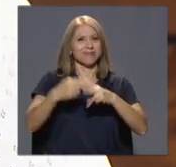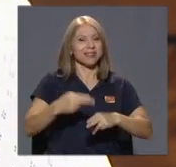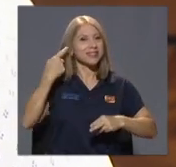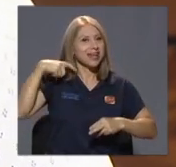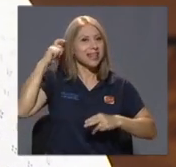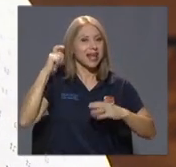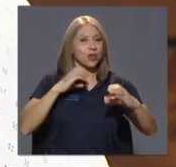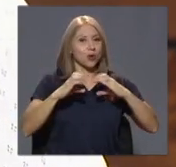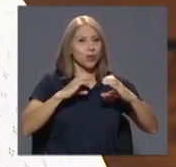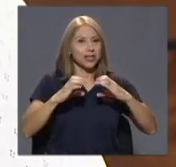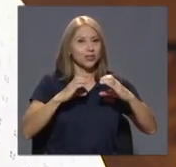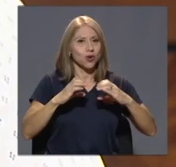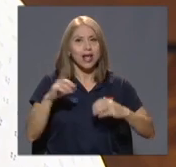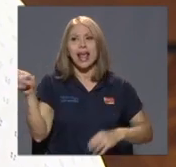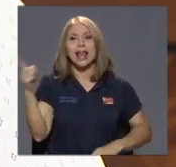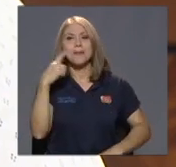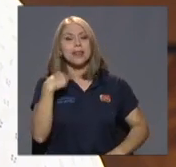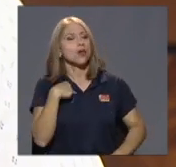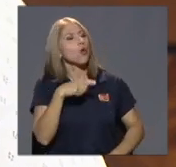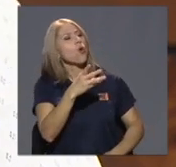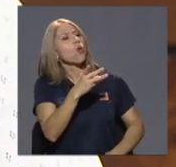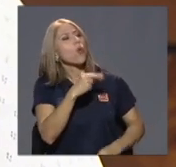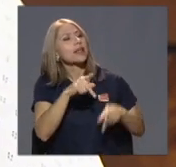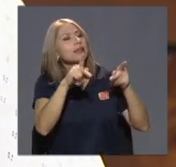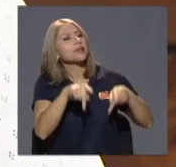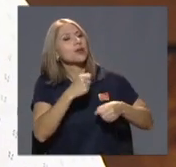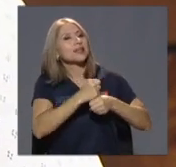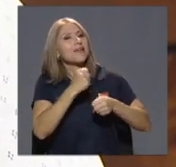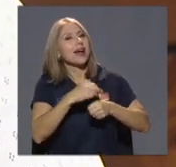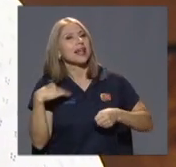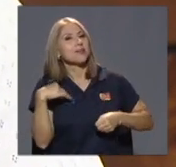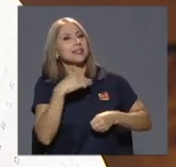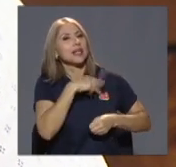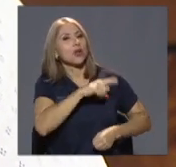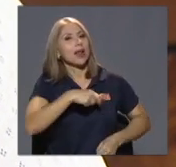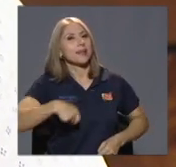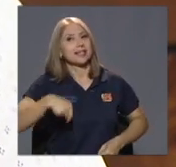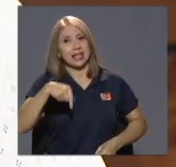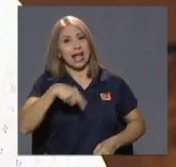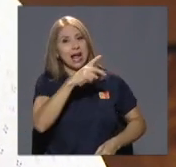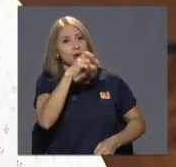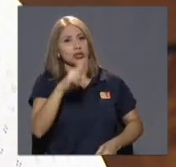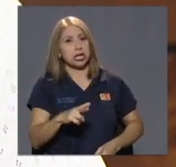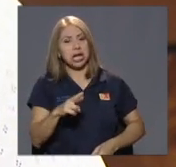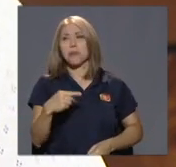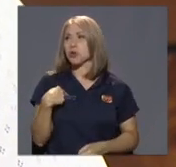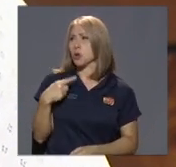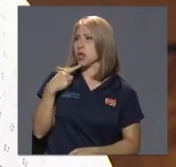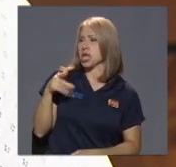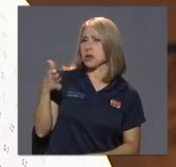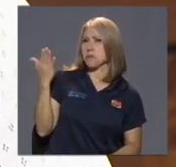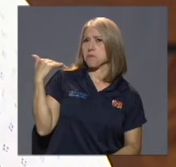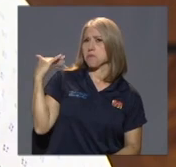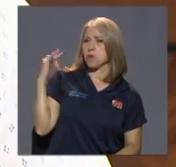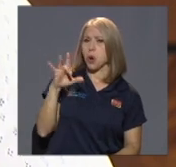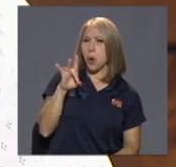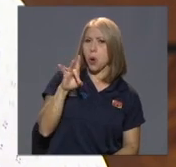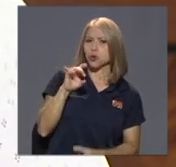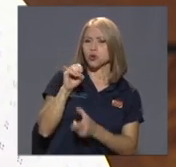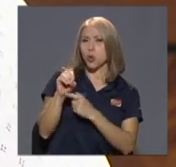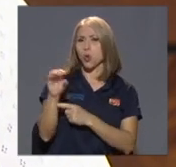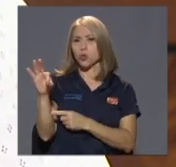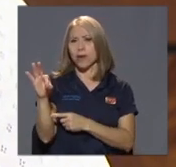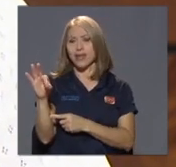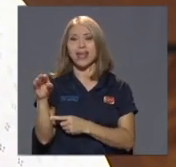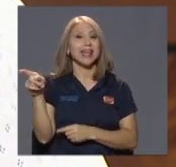decía cuántas personas trabajan en el ministerio de la presidencia acá. Entonces yo le comentaba que eran como en aquel momento como 8 o 9, y me decía, es que